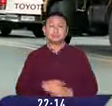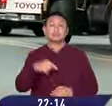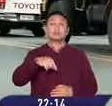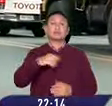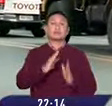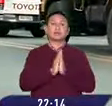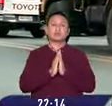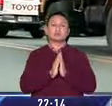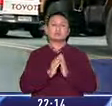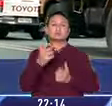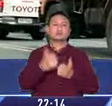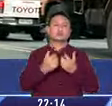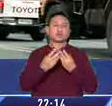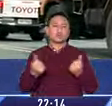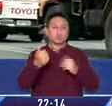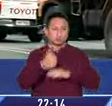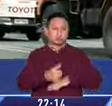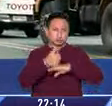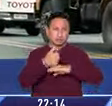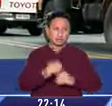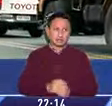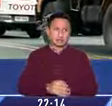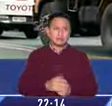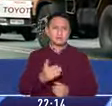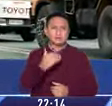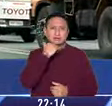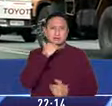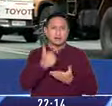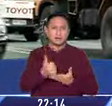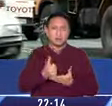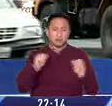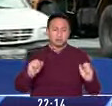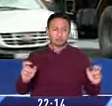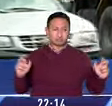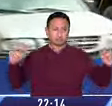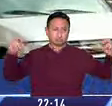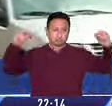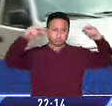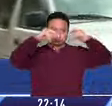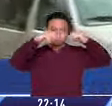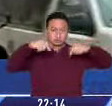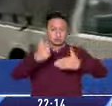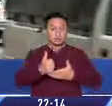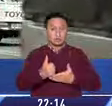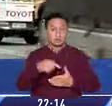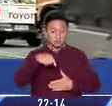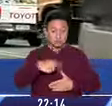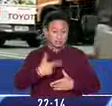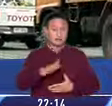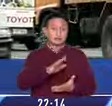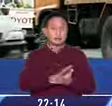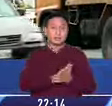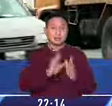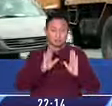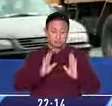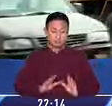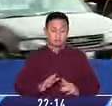solucione, que las autoridades que nos den un puente peatonal, que con eso vamos a en